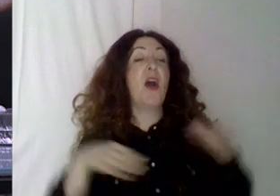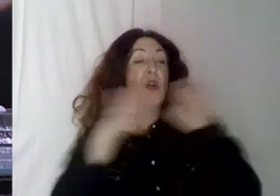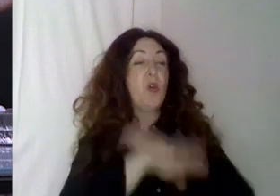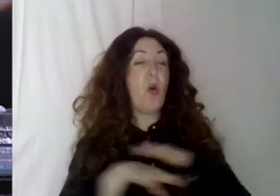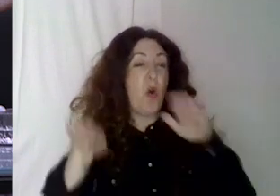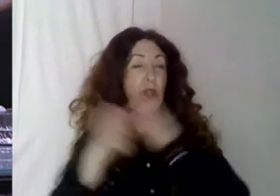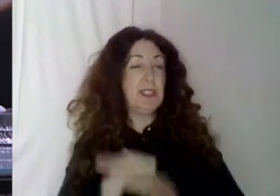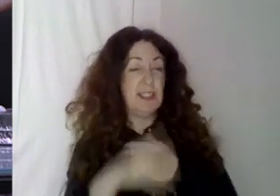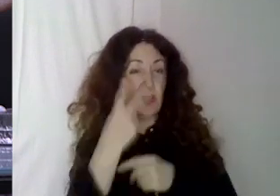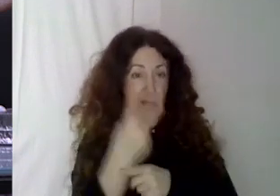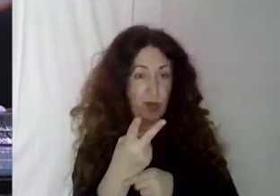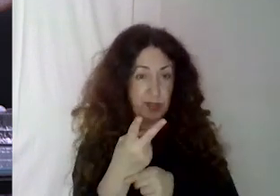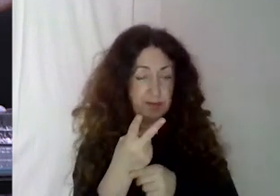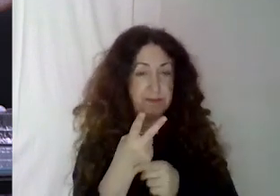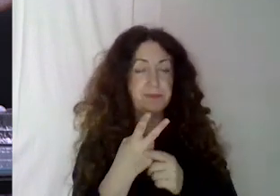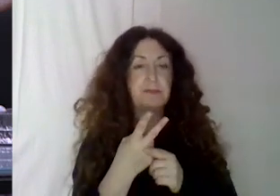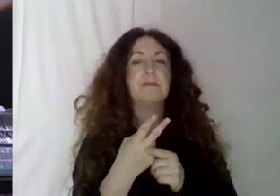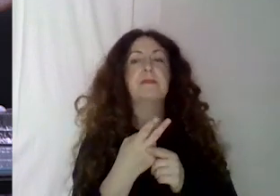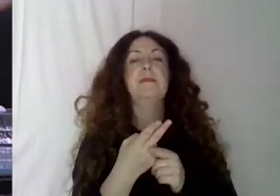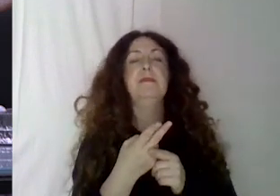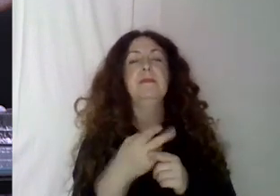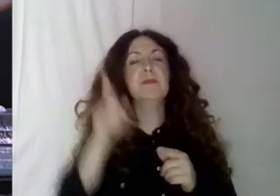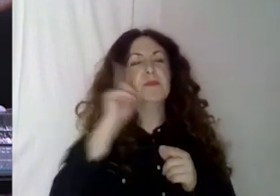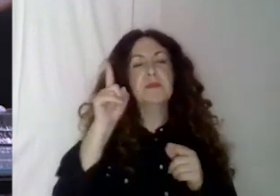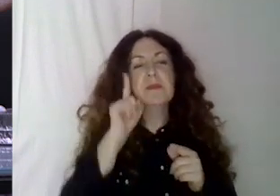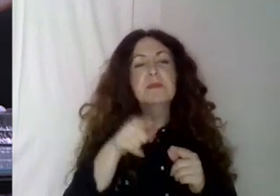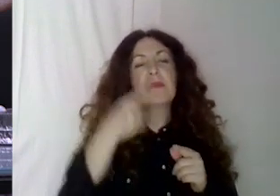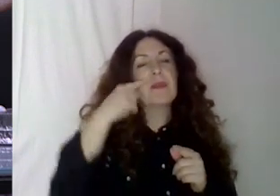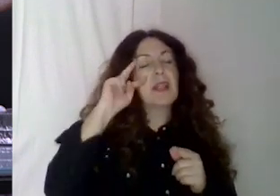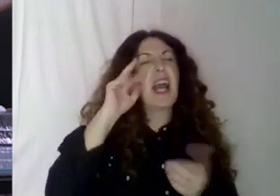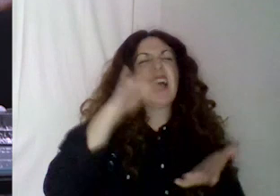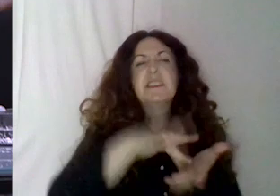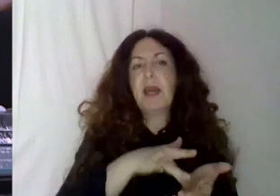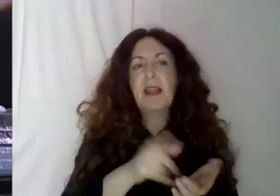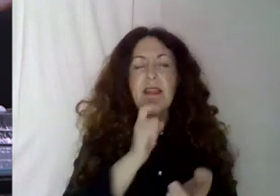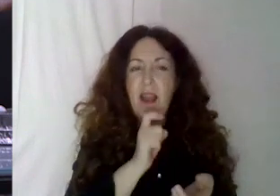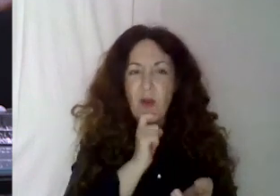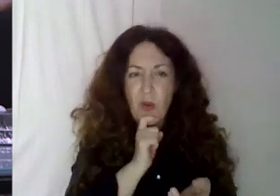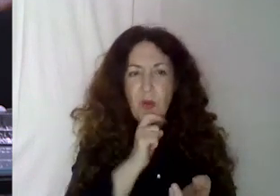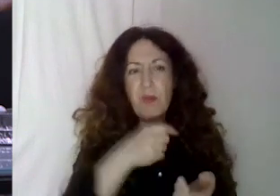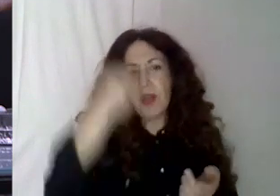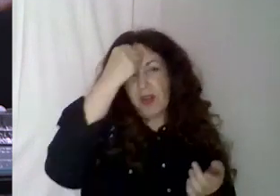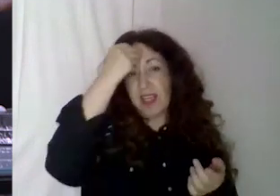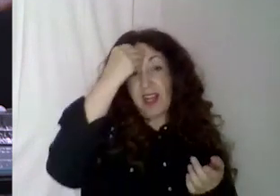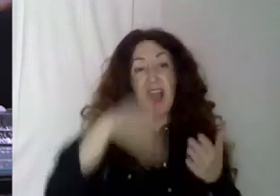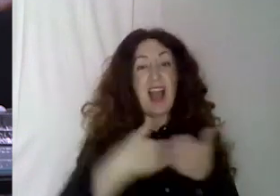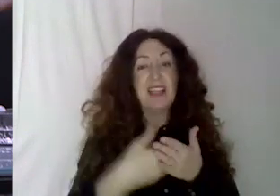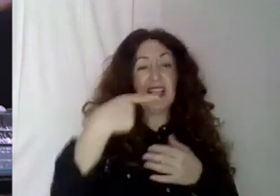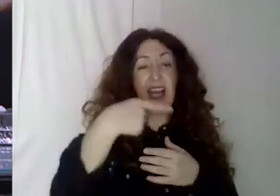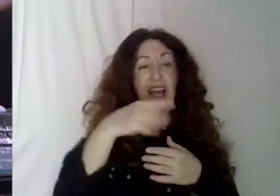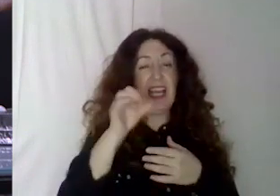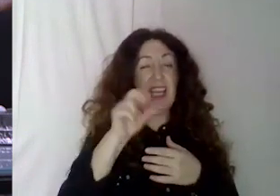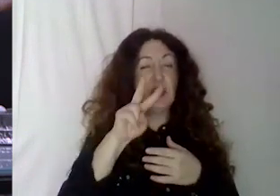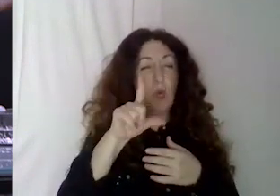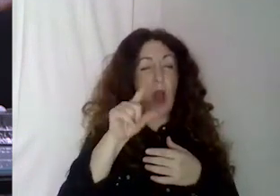que no me resigne al silencio después de la acción que cometí y también del no al lugar que la sancionó y del que, como